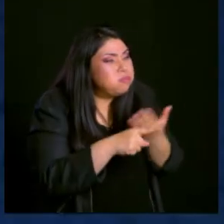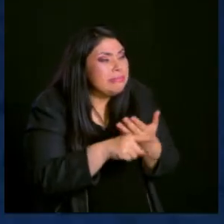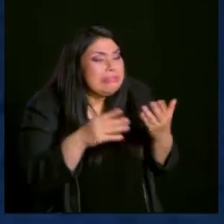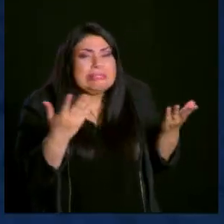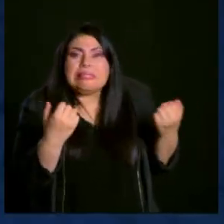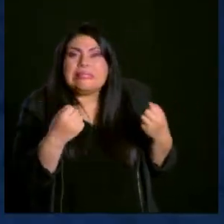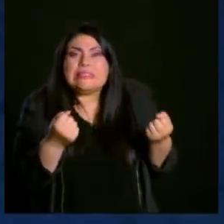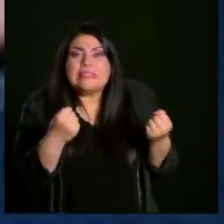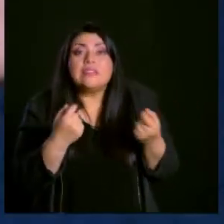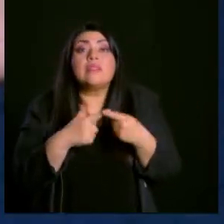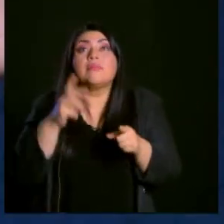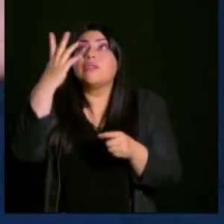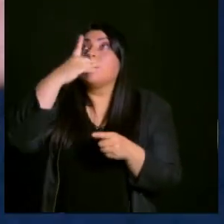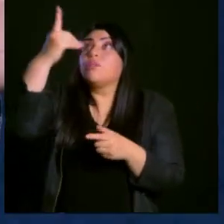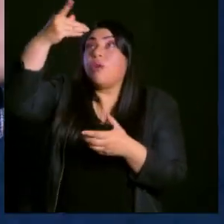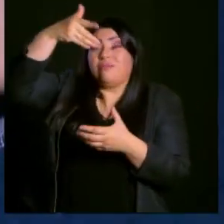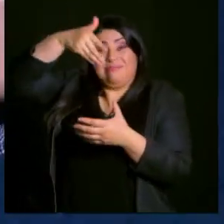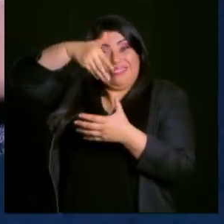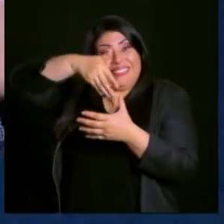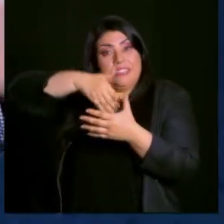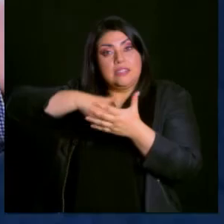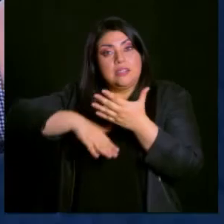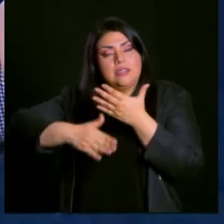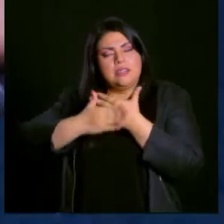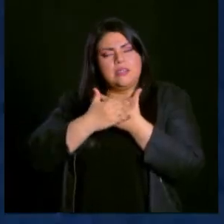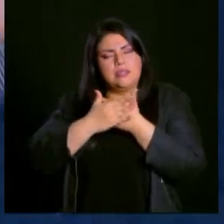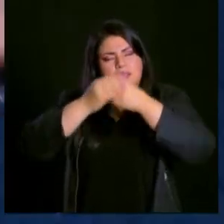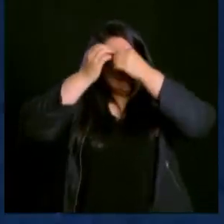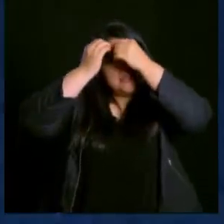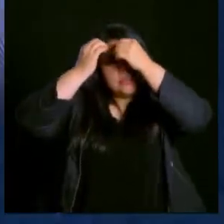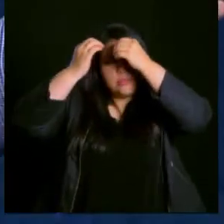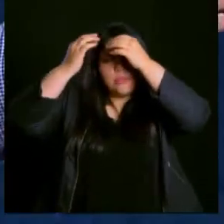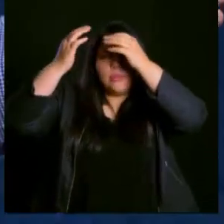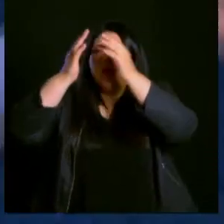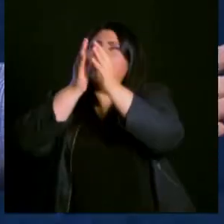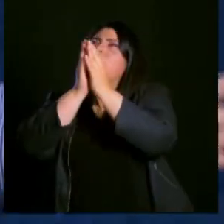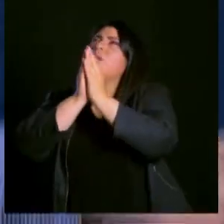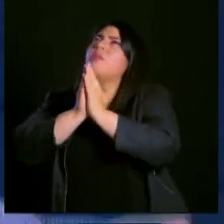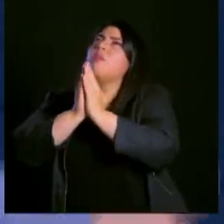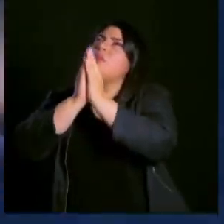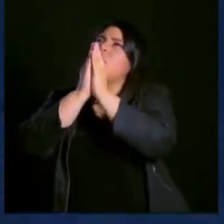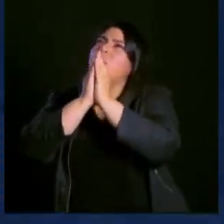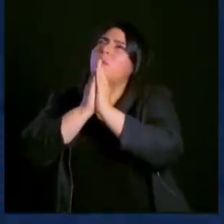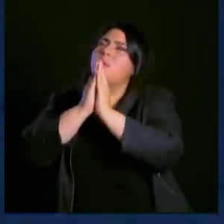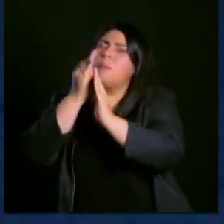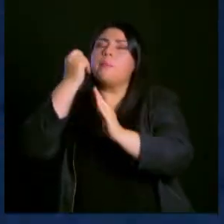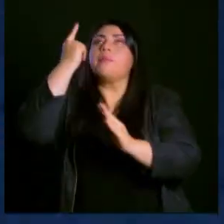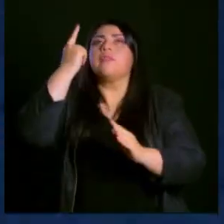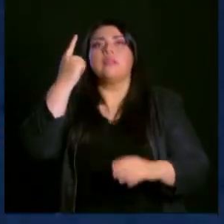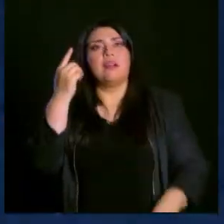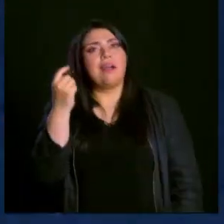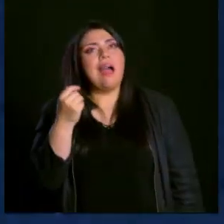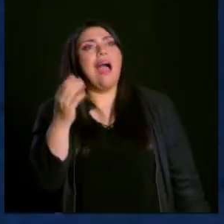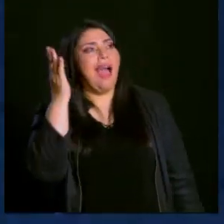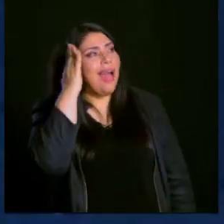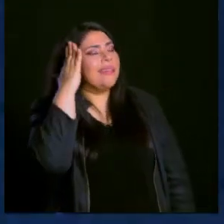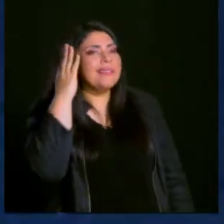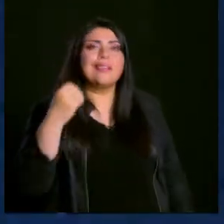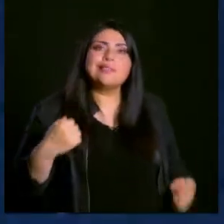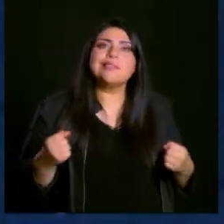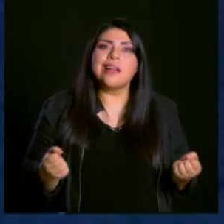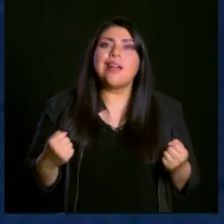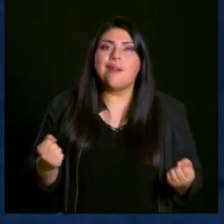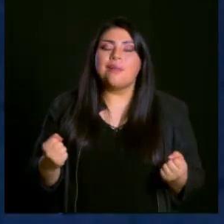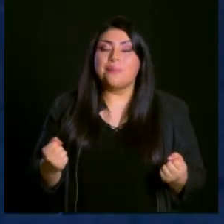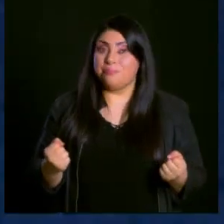la sabiduría de Dios que estaban oculta cuando hablamos en lenguas oramos nos conectamos con Dios en lenguas de la nada ahorita sí sabemos qué hacer